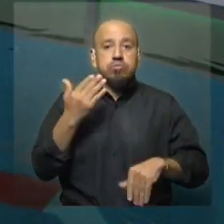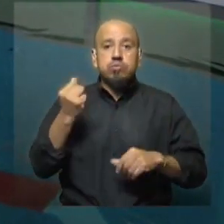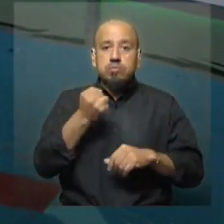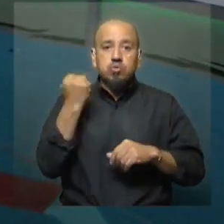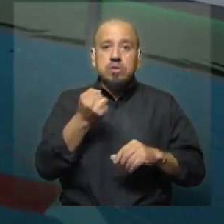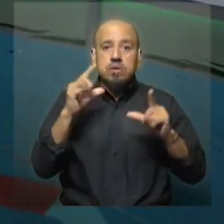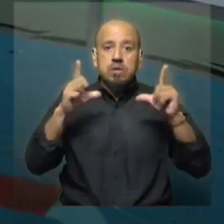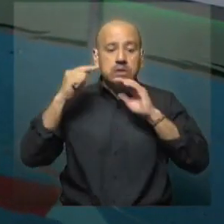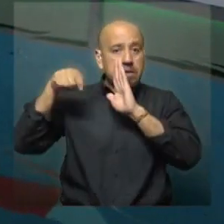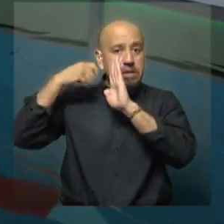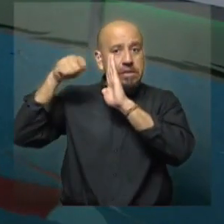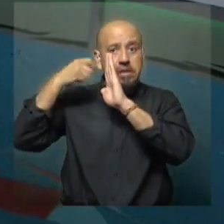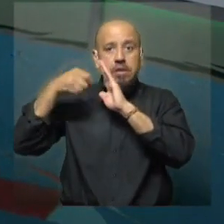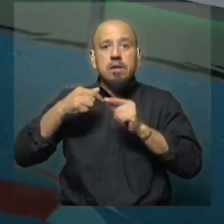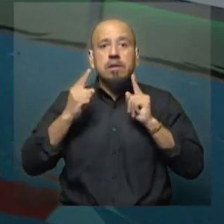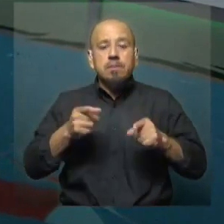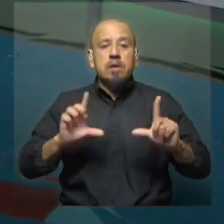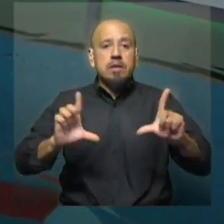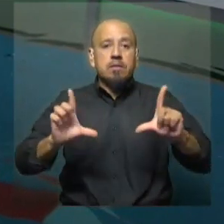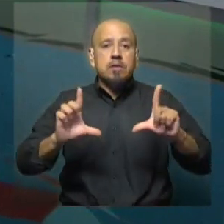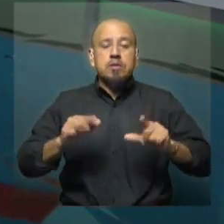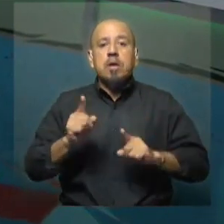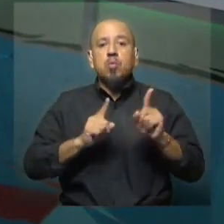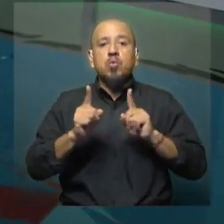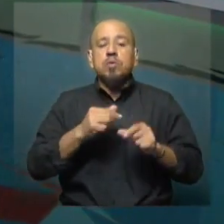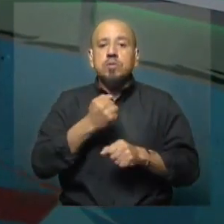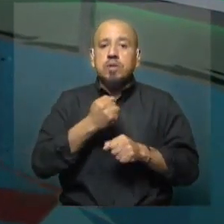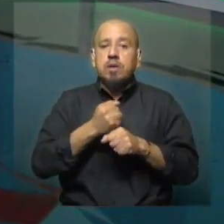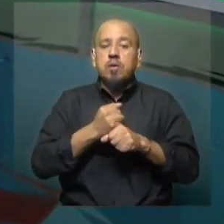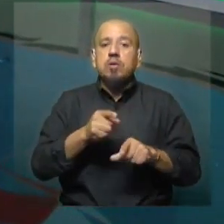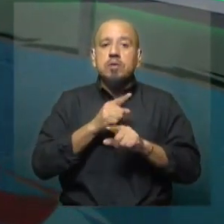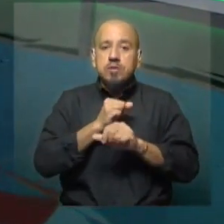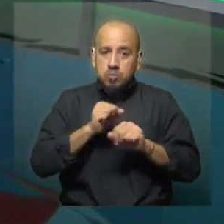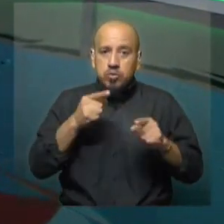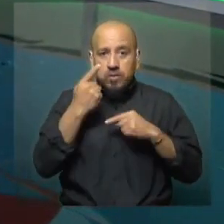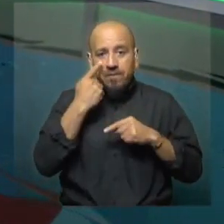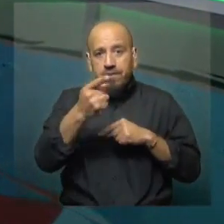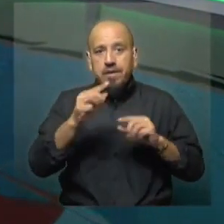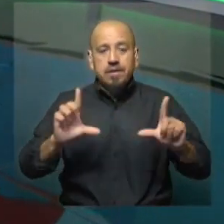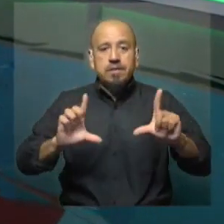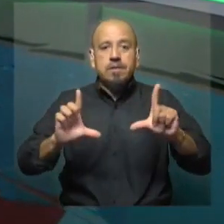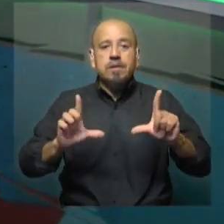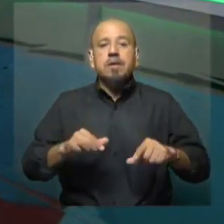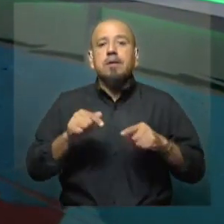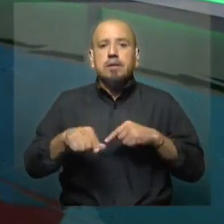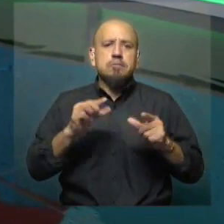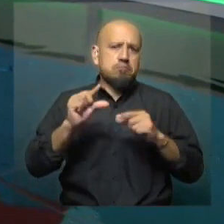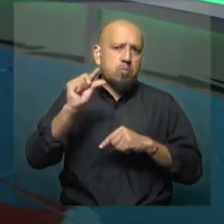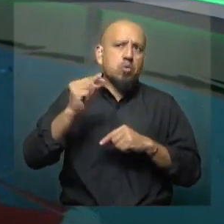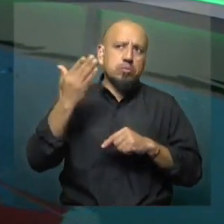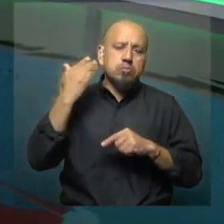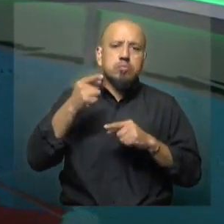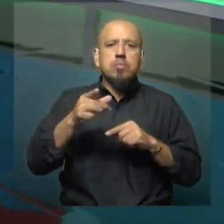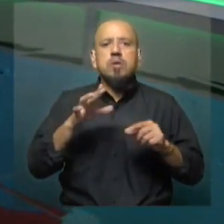del cine y también de la televisión algunos de sus trabajos se pudieron ver aquí en la pantalla de TV ciudad incluso hace muy poco también